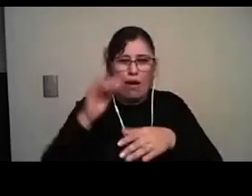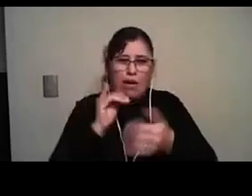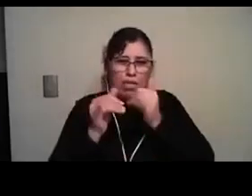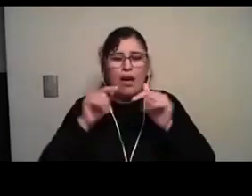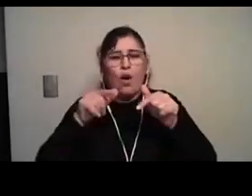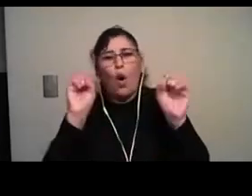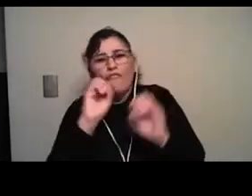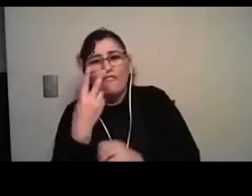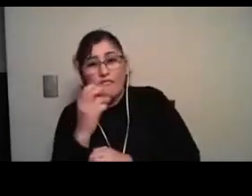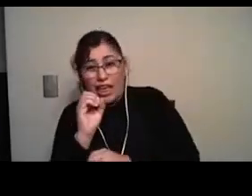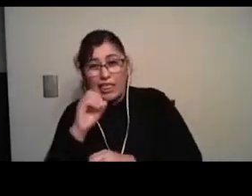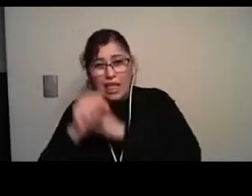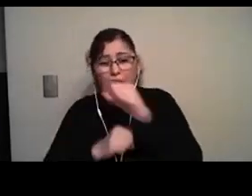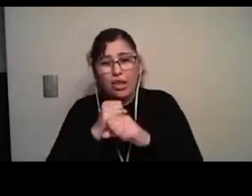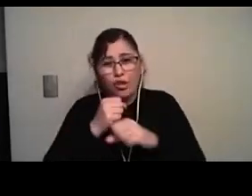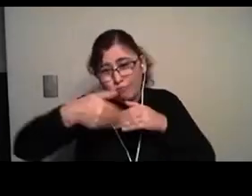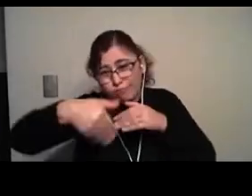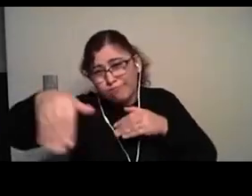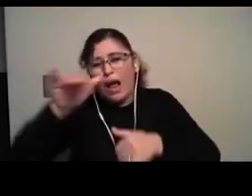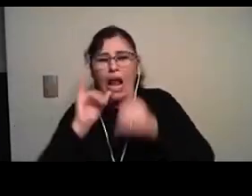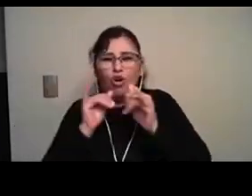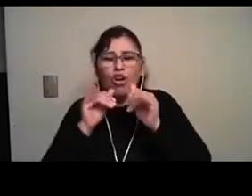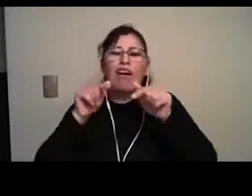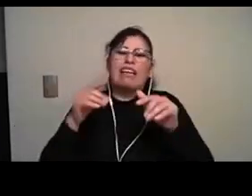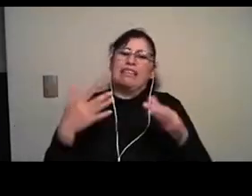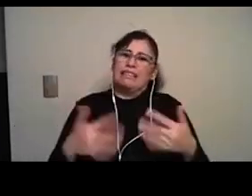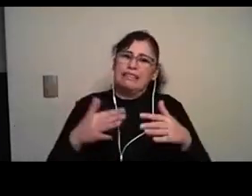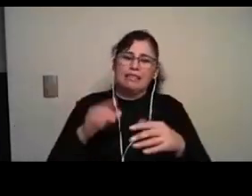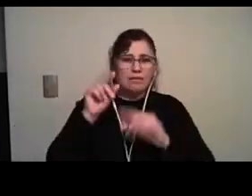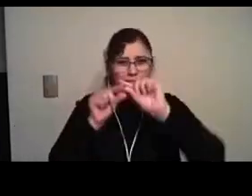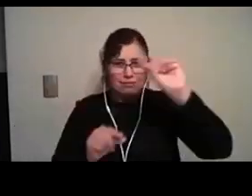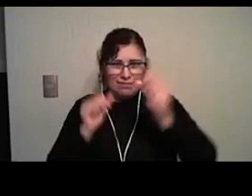poder lograr revertir la condición.